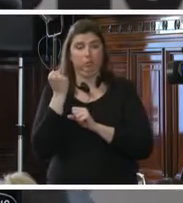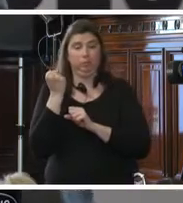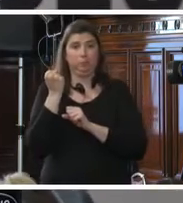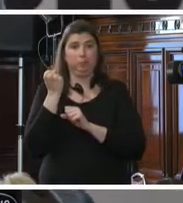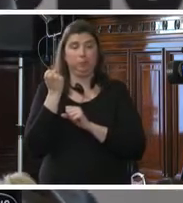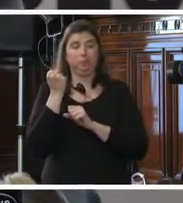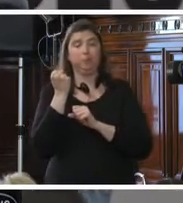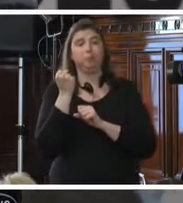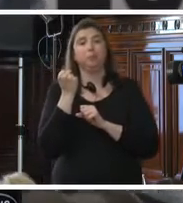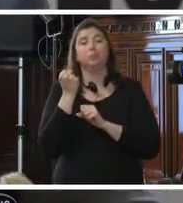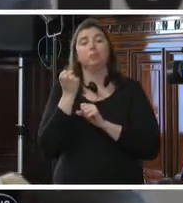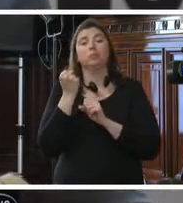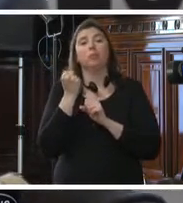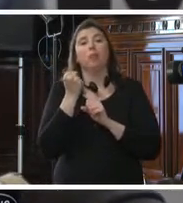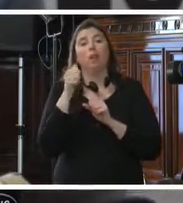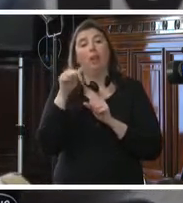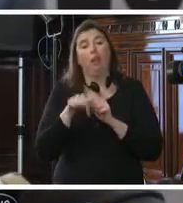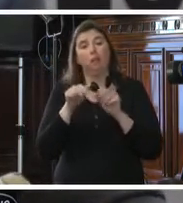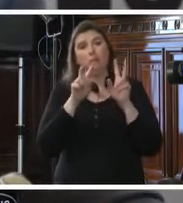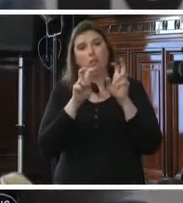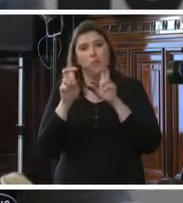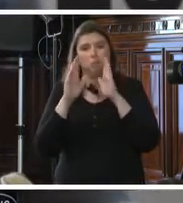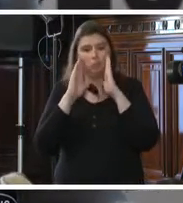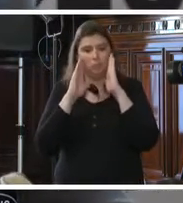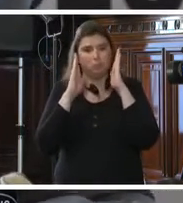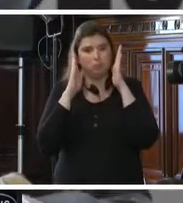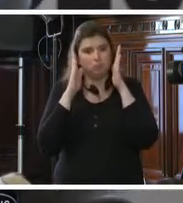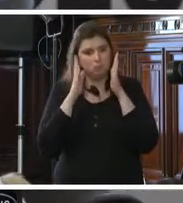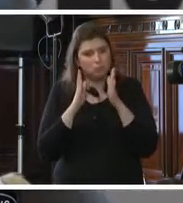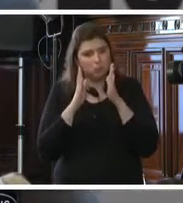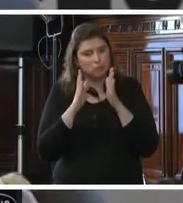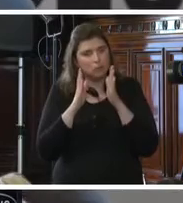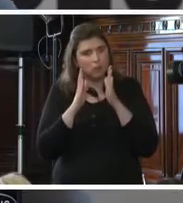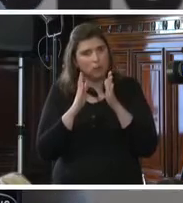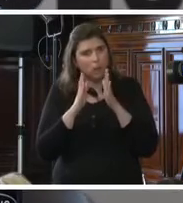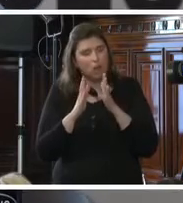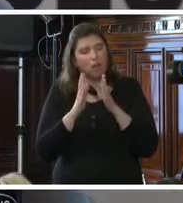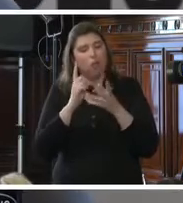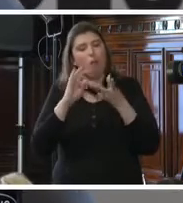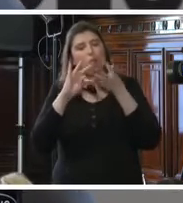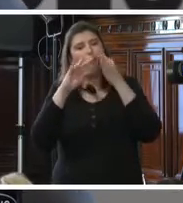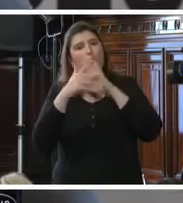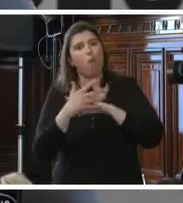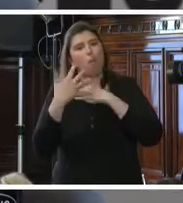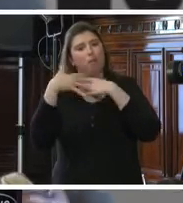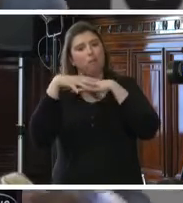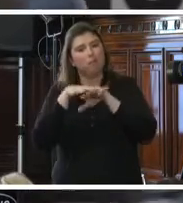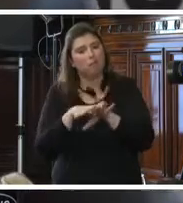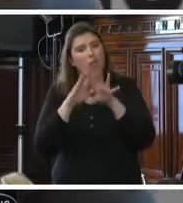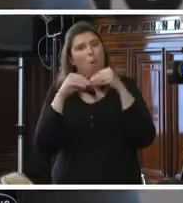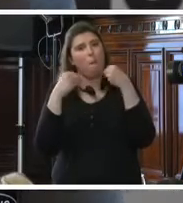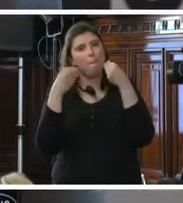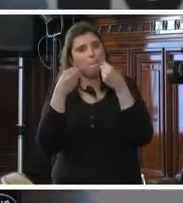representa precisamente atender de una manera integral la